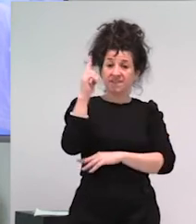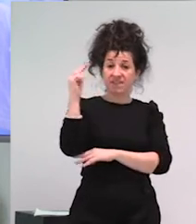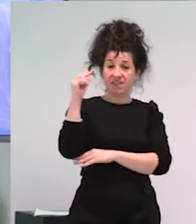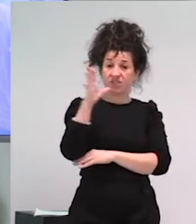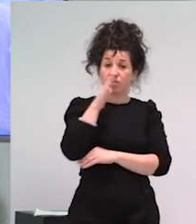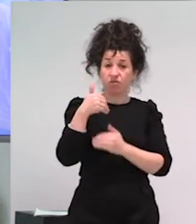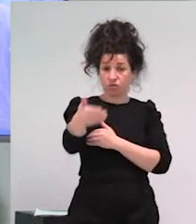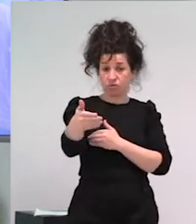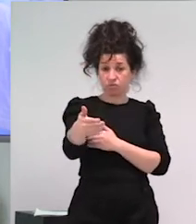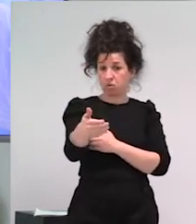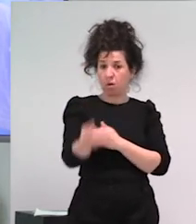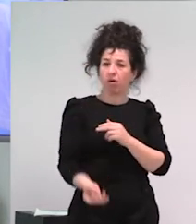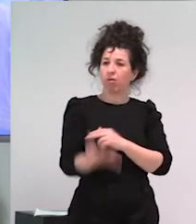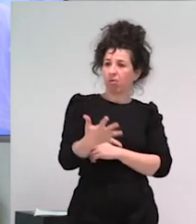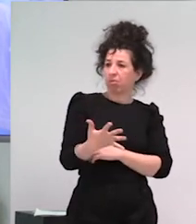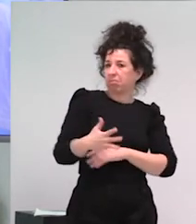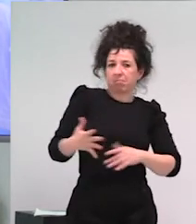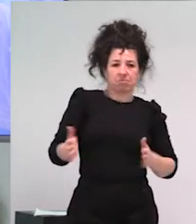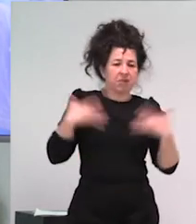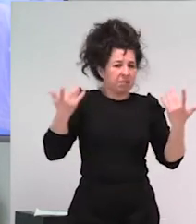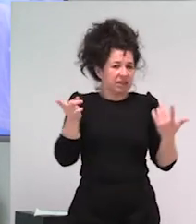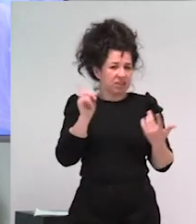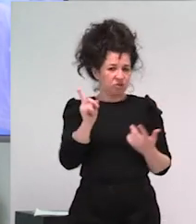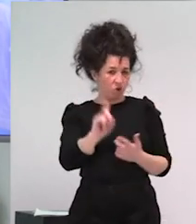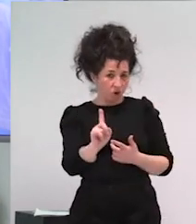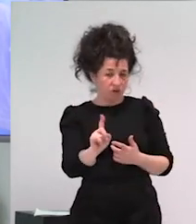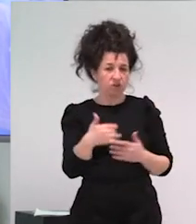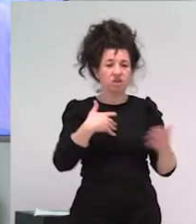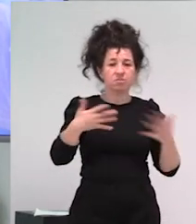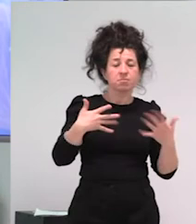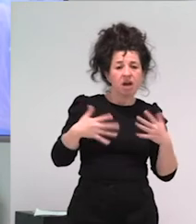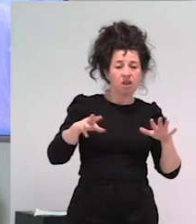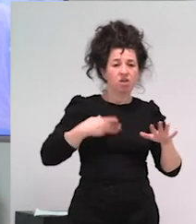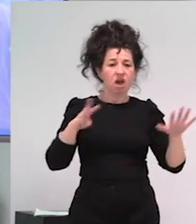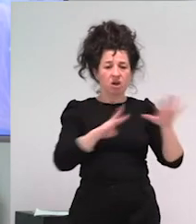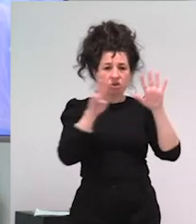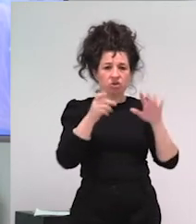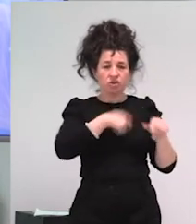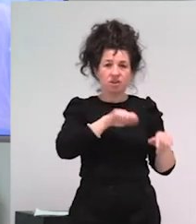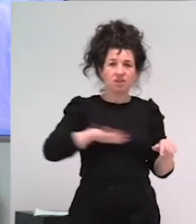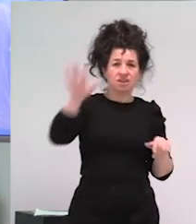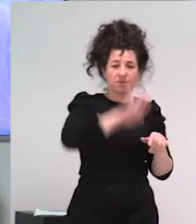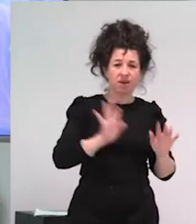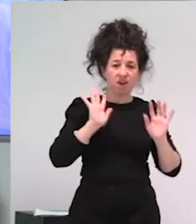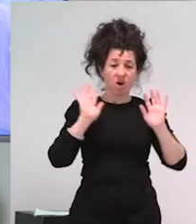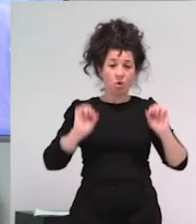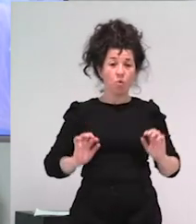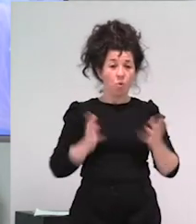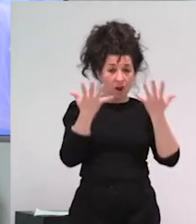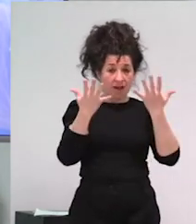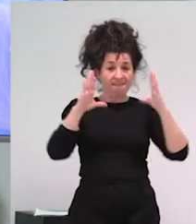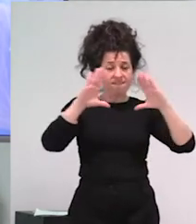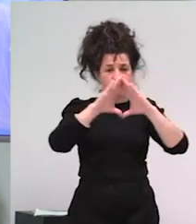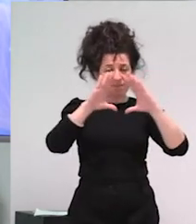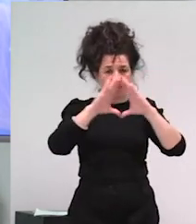hay muchas cosas que le preceden, el crecimiento del 8 de marzo y de las huelgas feministas en el Estado español nos da un